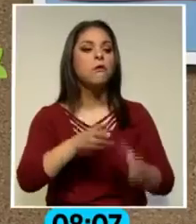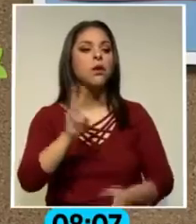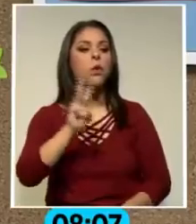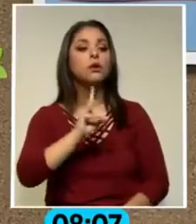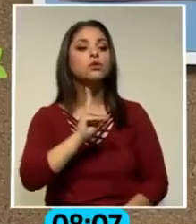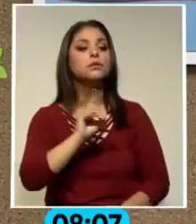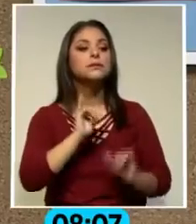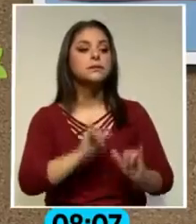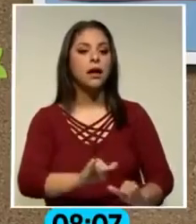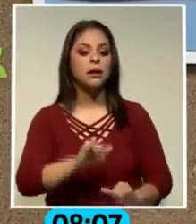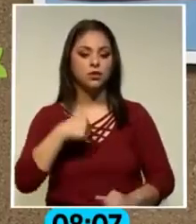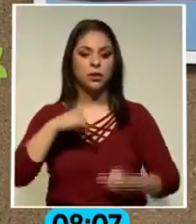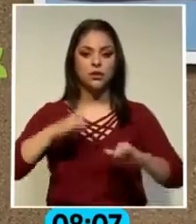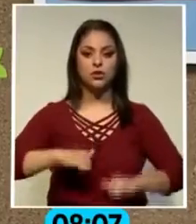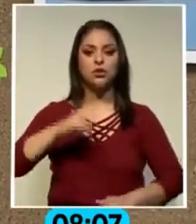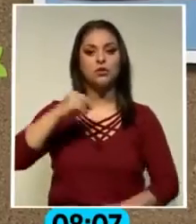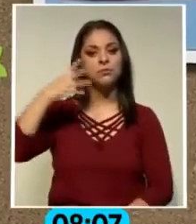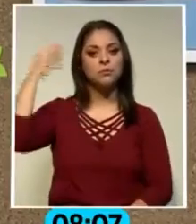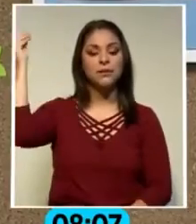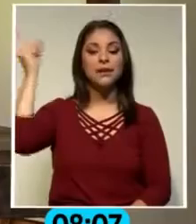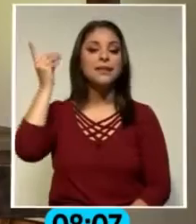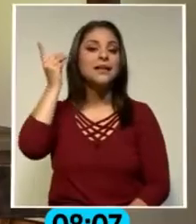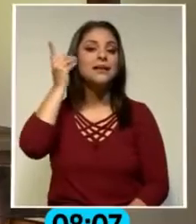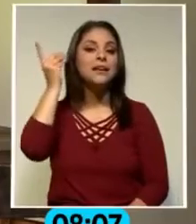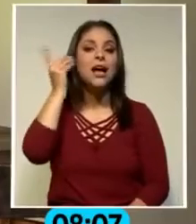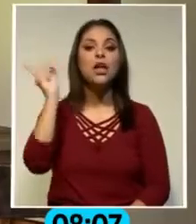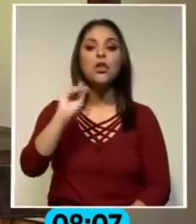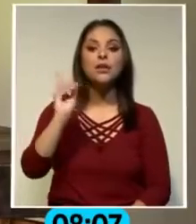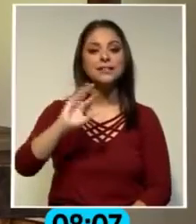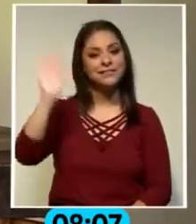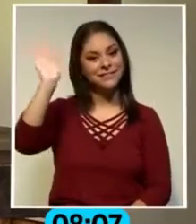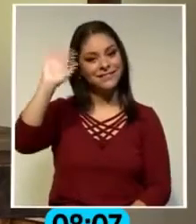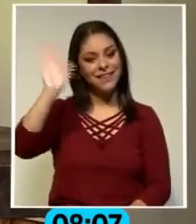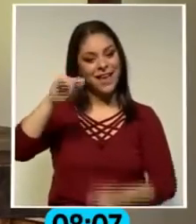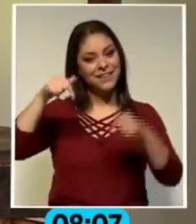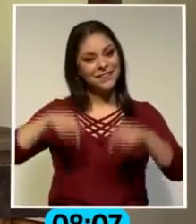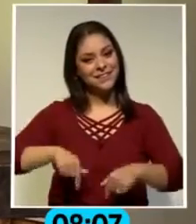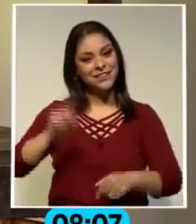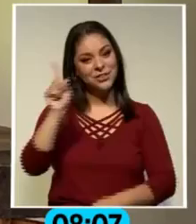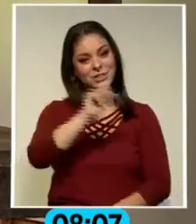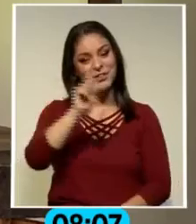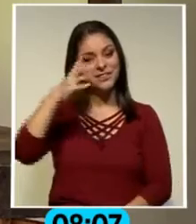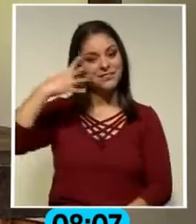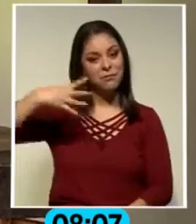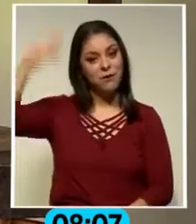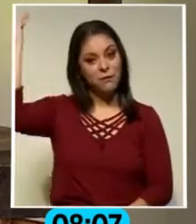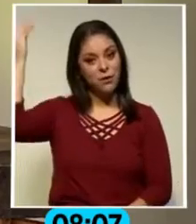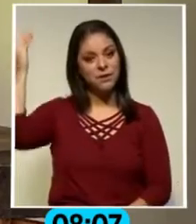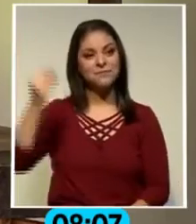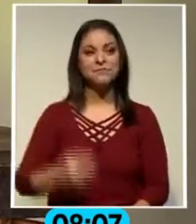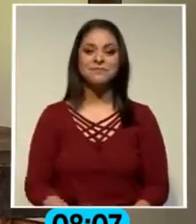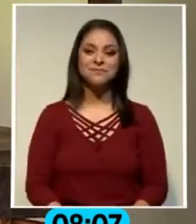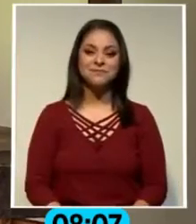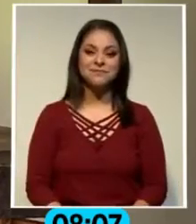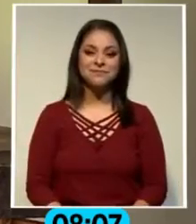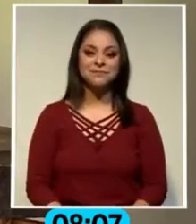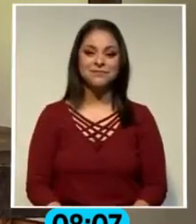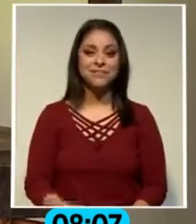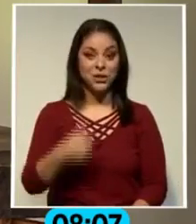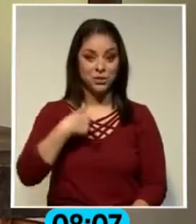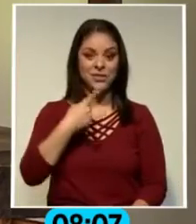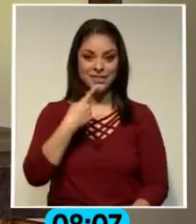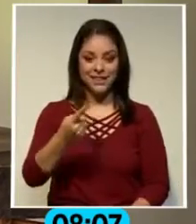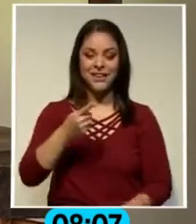y no me voy. Dayana, ¿dónde estás? Aquí estoy y no me voy. Muy Eso bien. Está